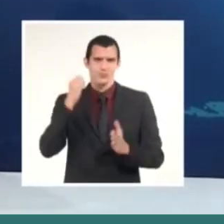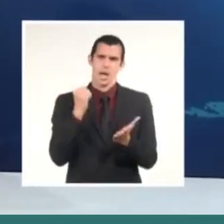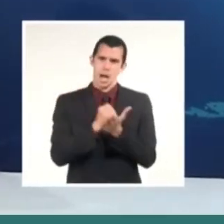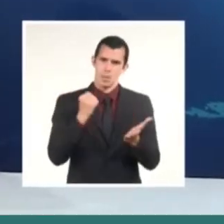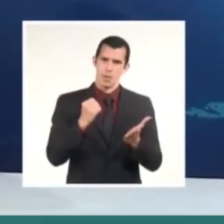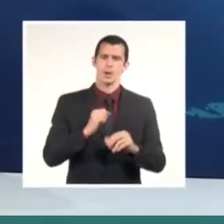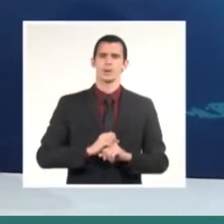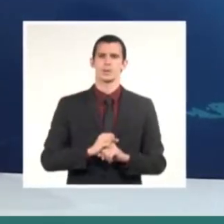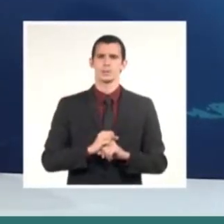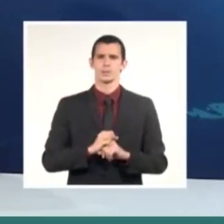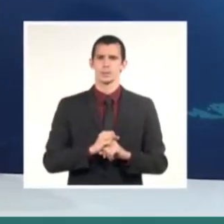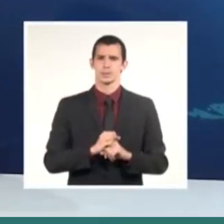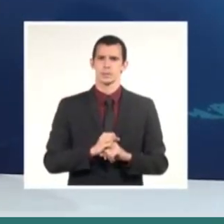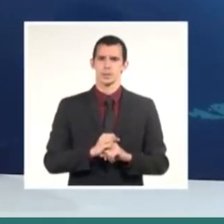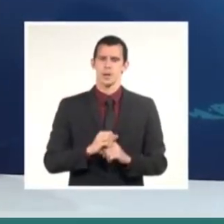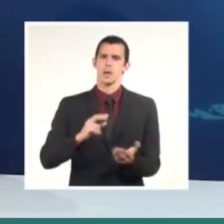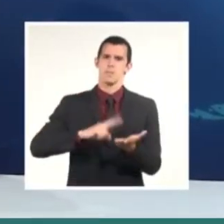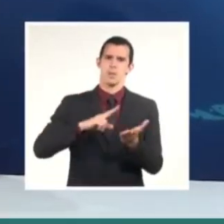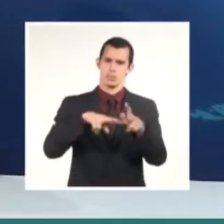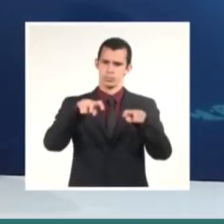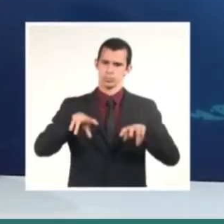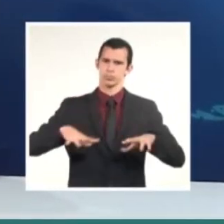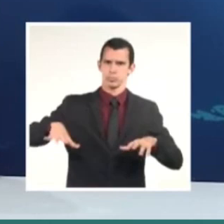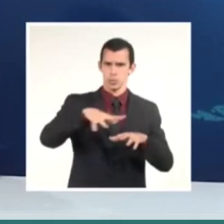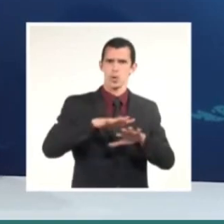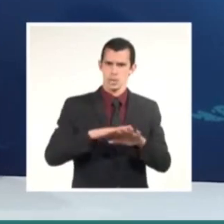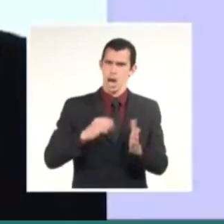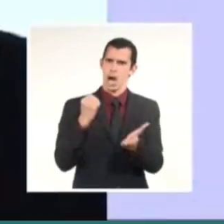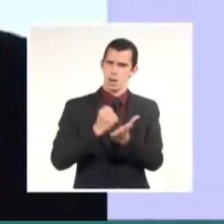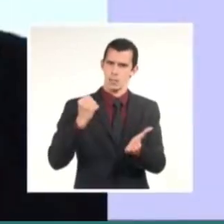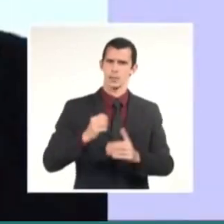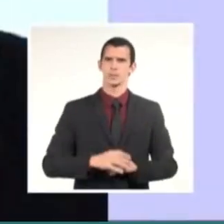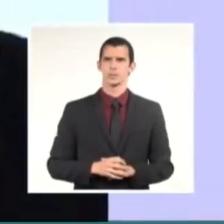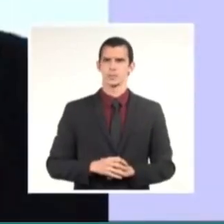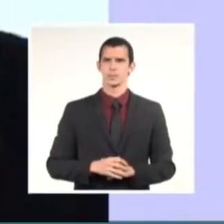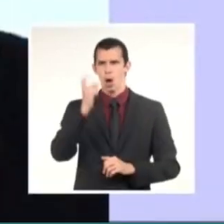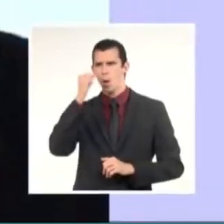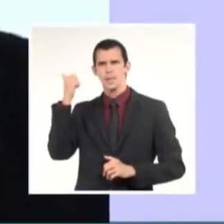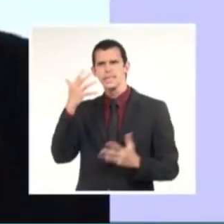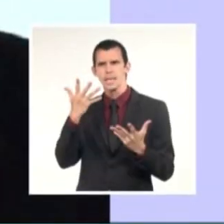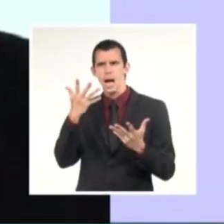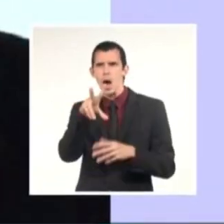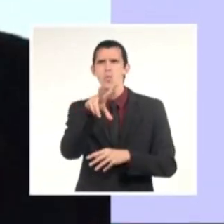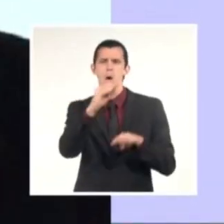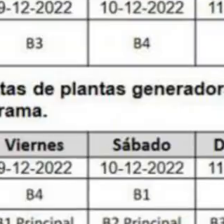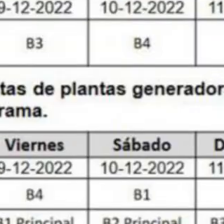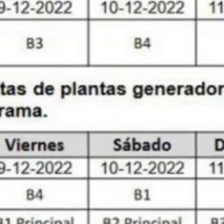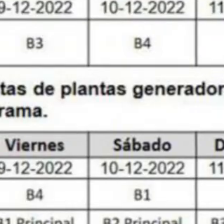cargo de Ministro de Energía y Minas al compañero Vicente de la O. Levy, actual presidente del Grupo Empresarial de la